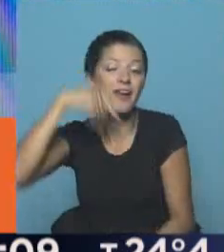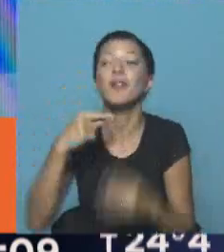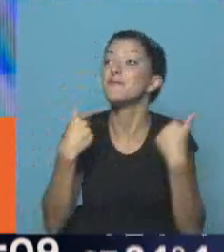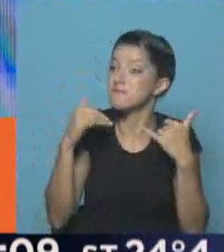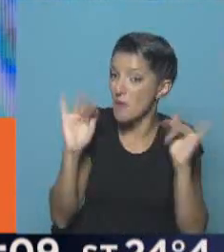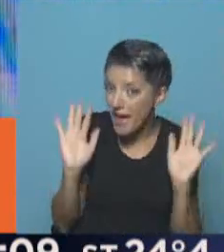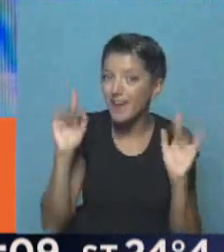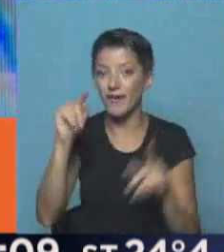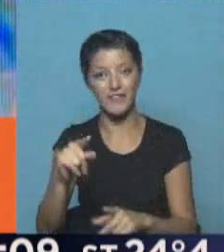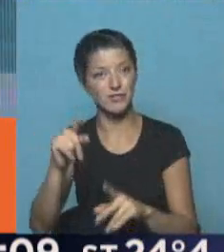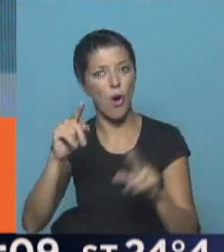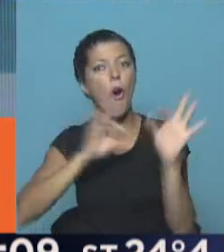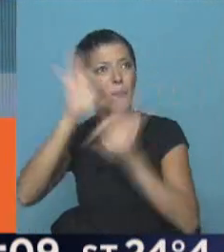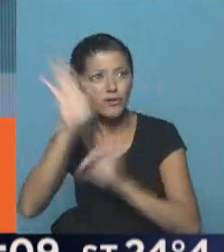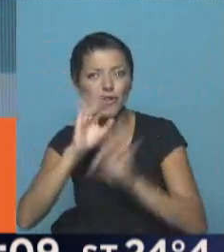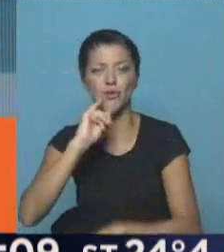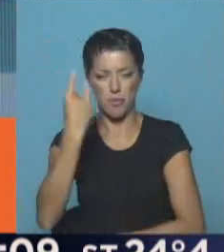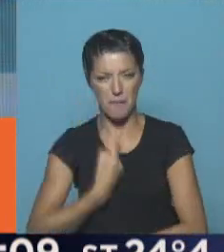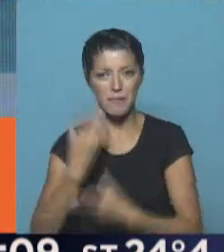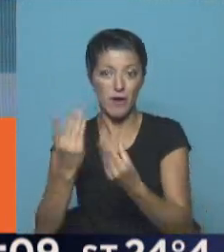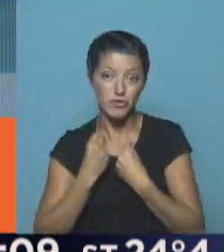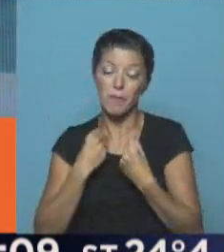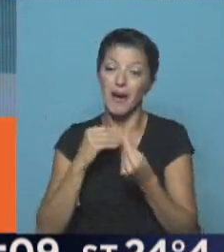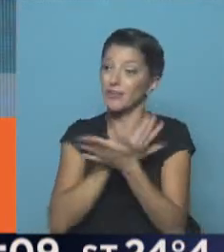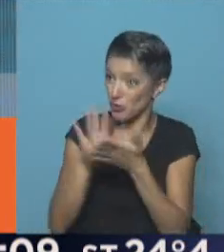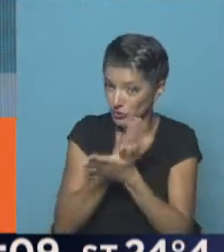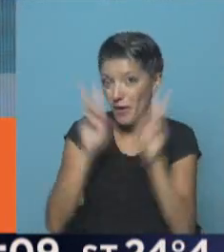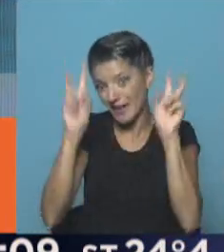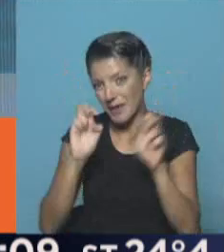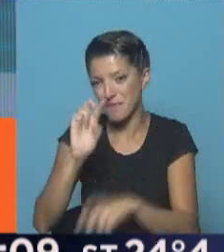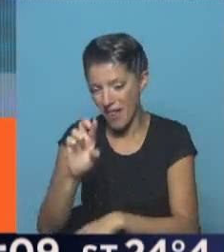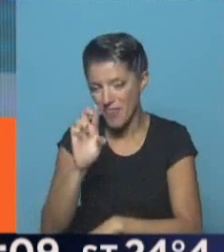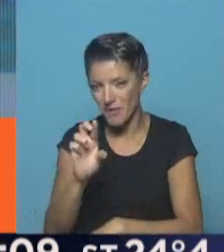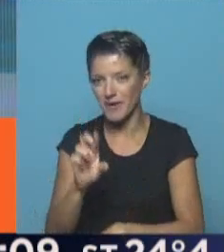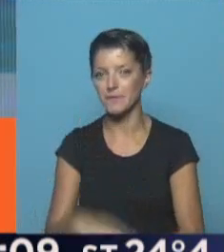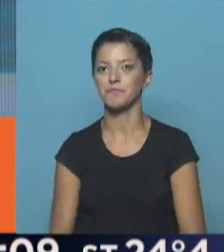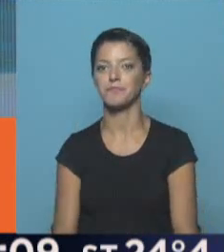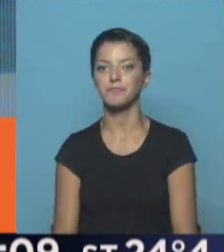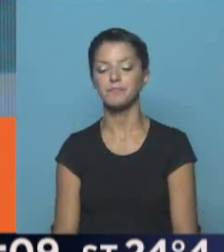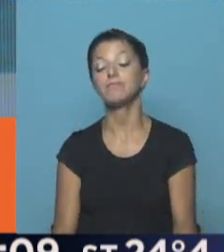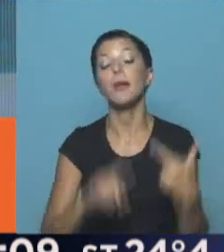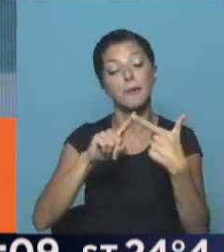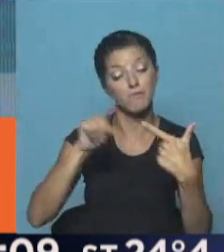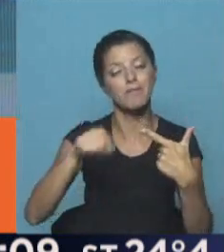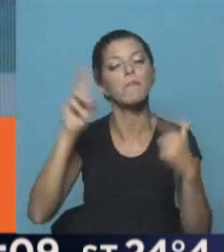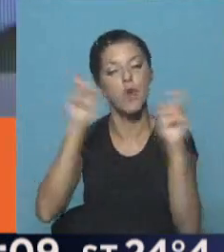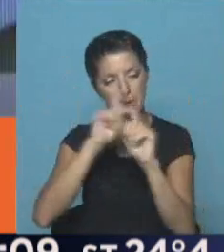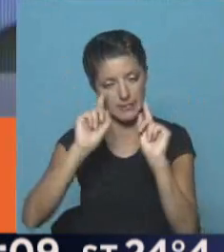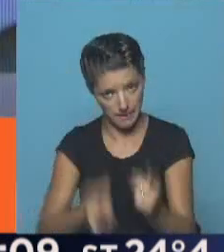programas de autoayuda que ha estudiado tanto, por ahí le encuentra la solución al problema de la dolarización. Pero evidentemente este es un problema y después,